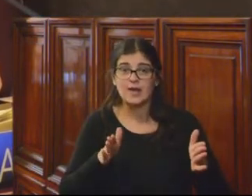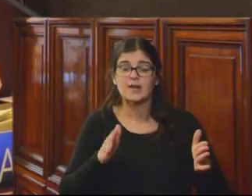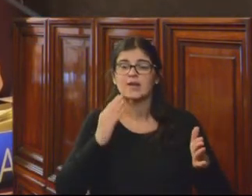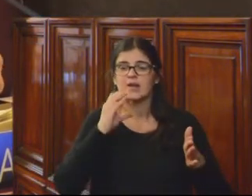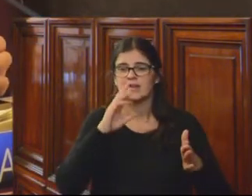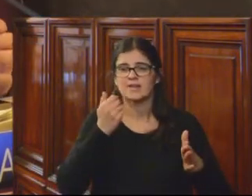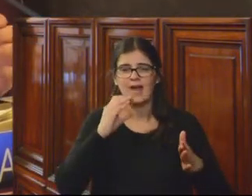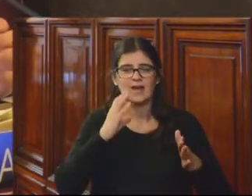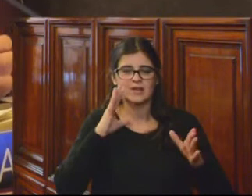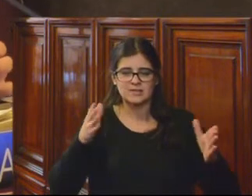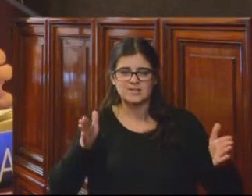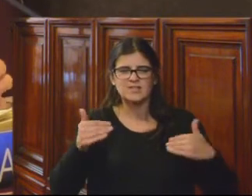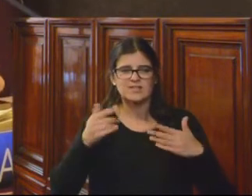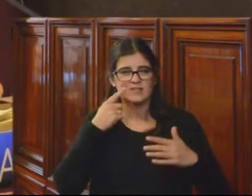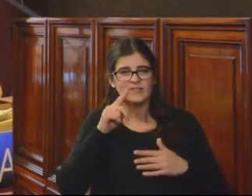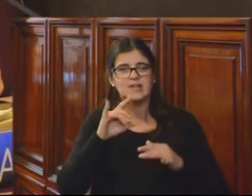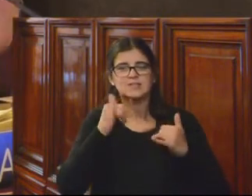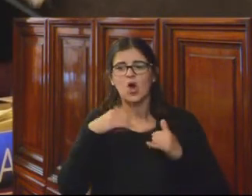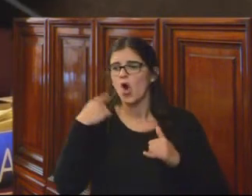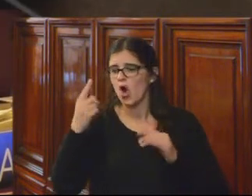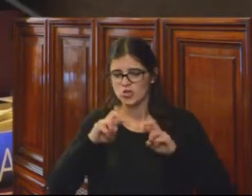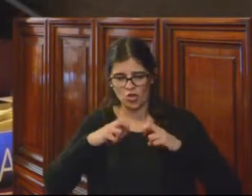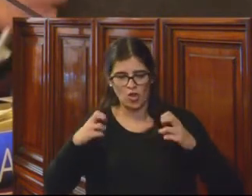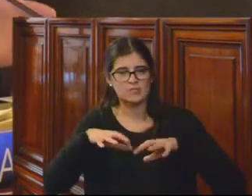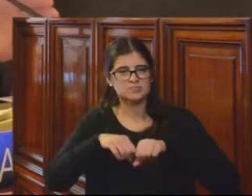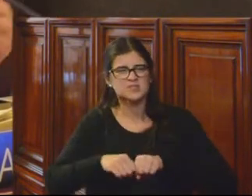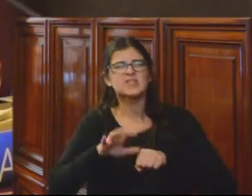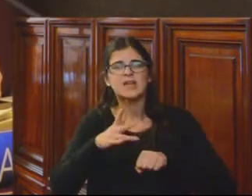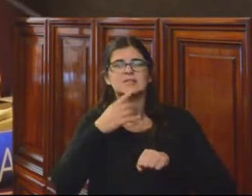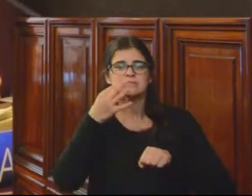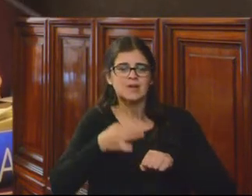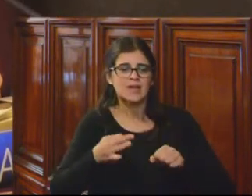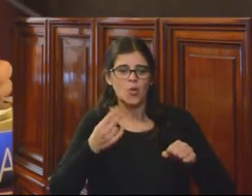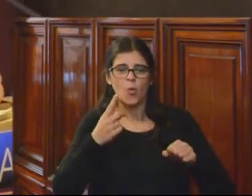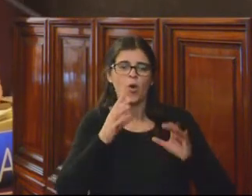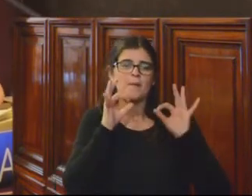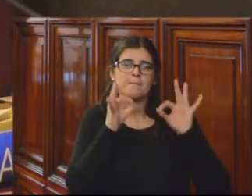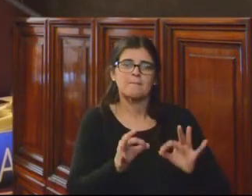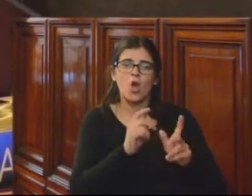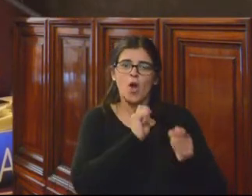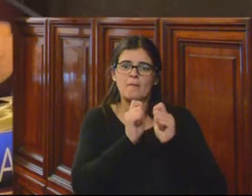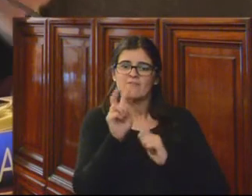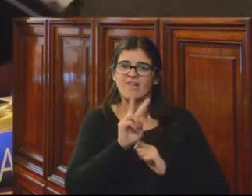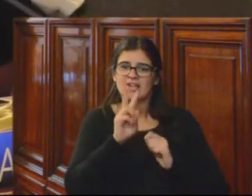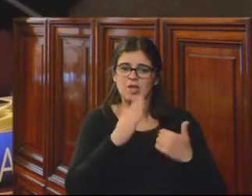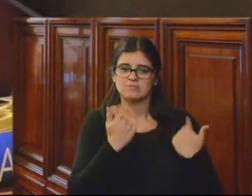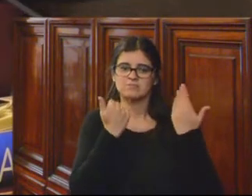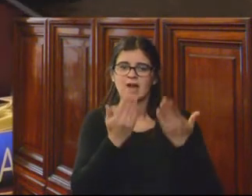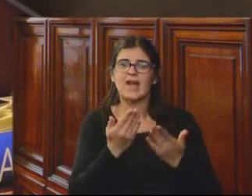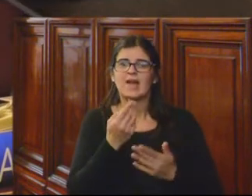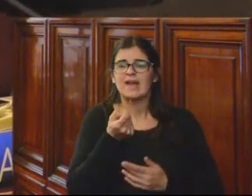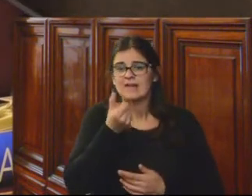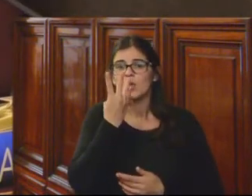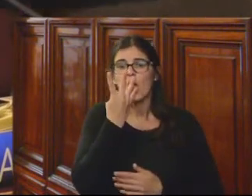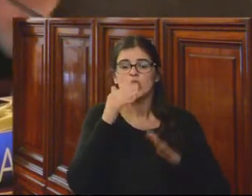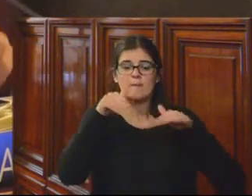es una bolsa o una caja CLAP, lo hemos visto en otra audiencia. Es un mercado completo que el Estado venezolano le entrega a casi 4